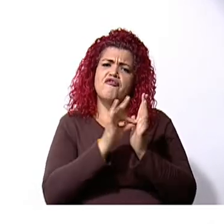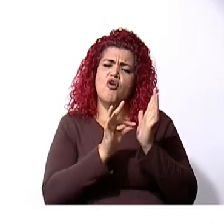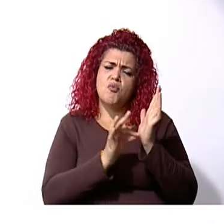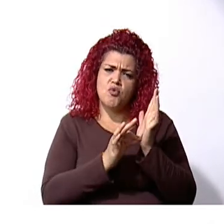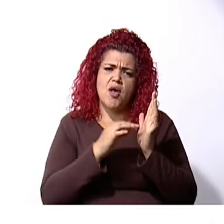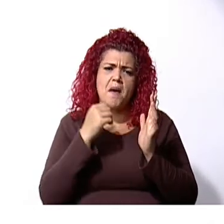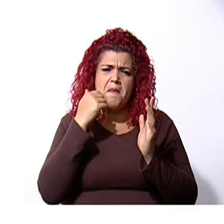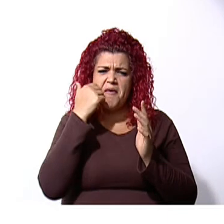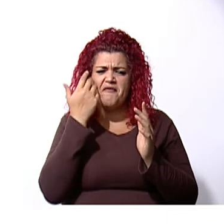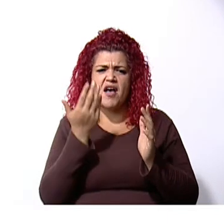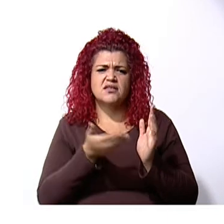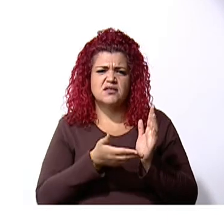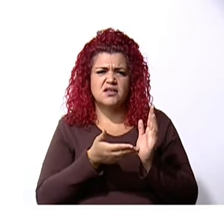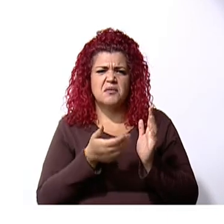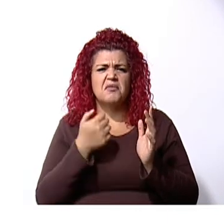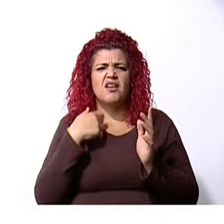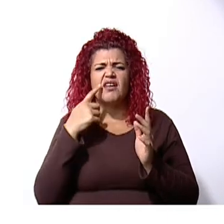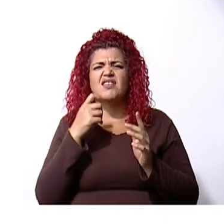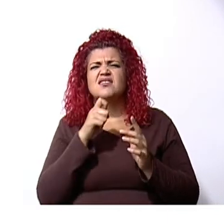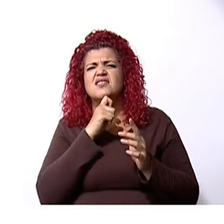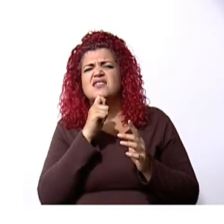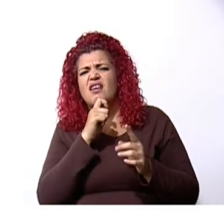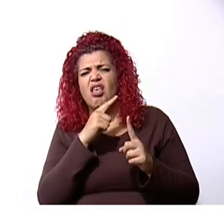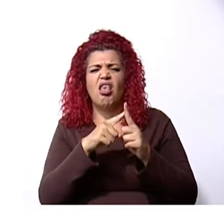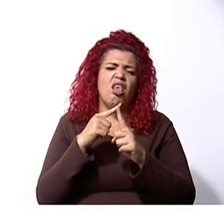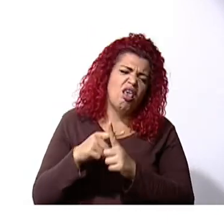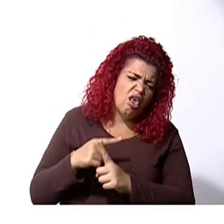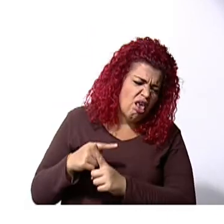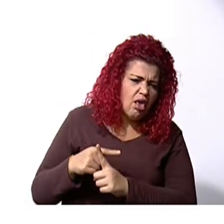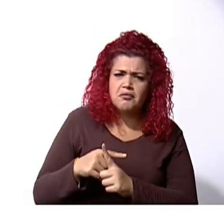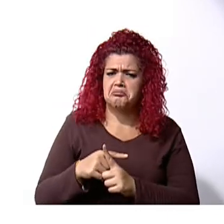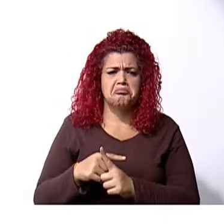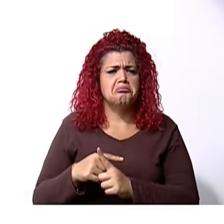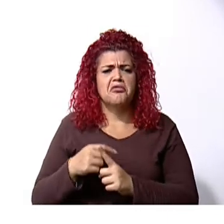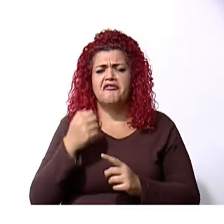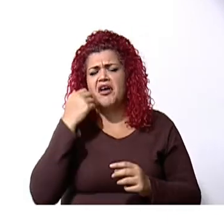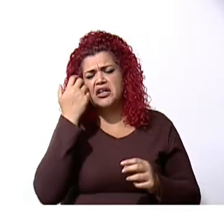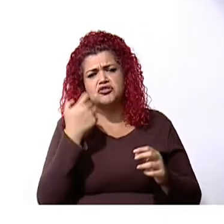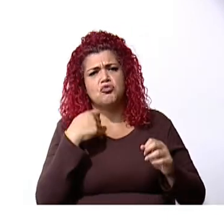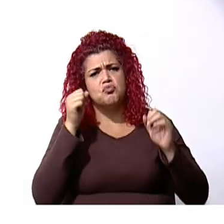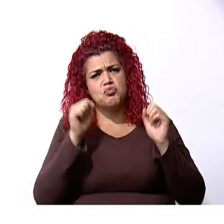hacerlo más fácil. ¿Para qué nos vamos a complicar sumando todo? Lo que podemos hacer